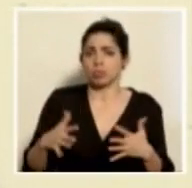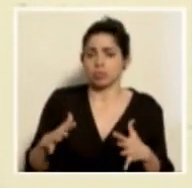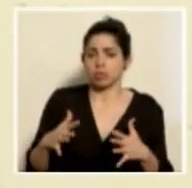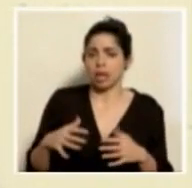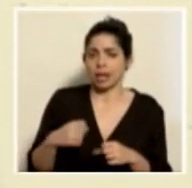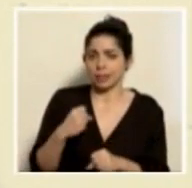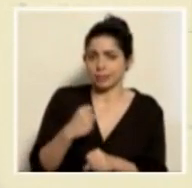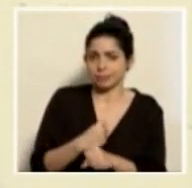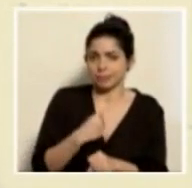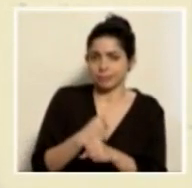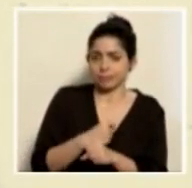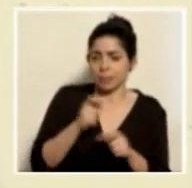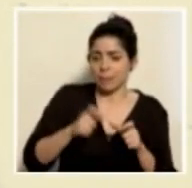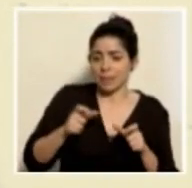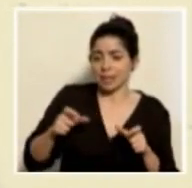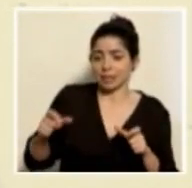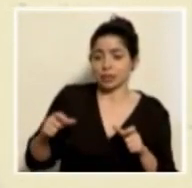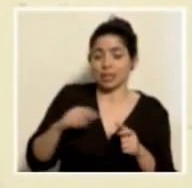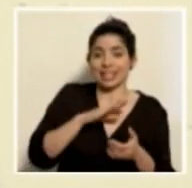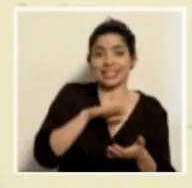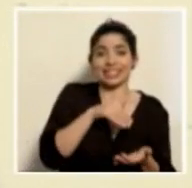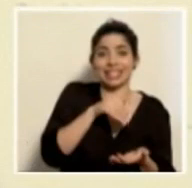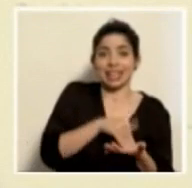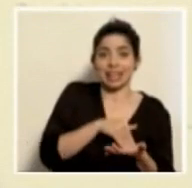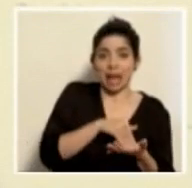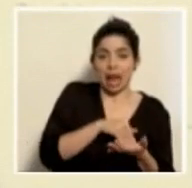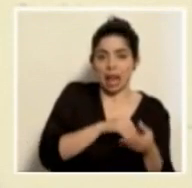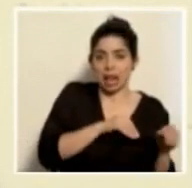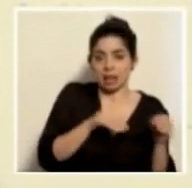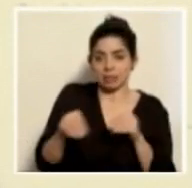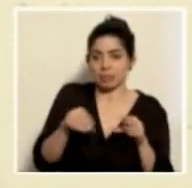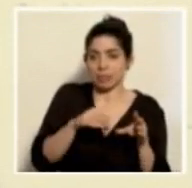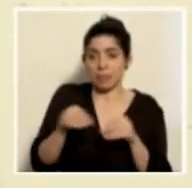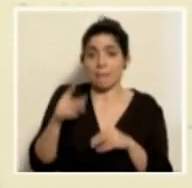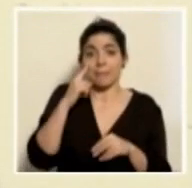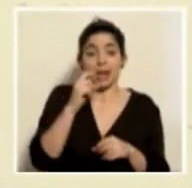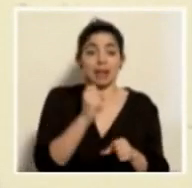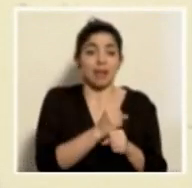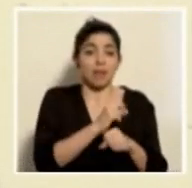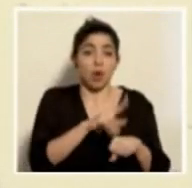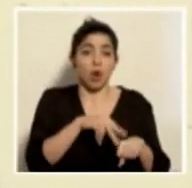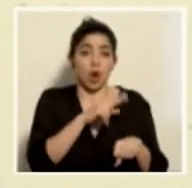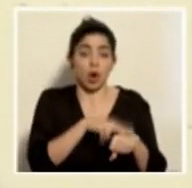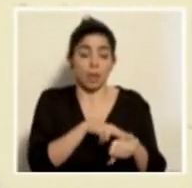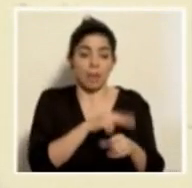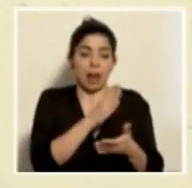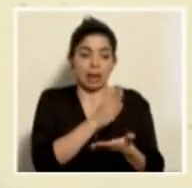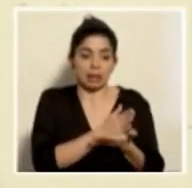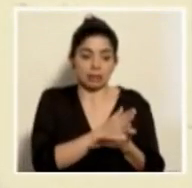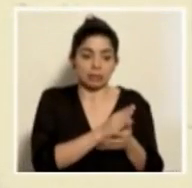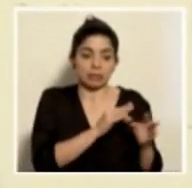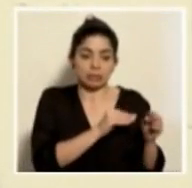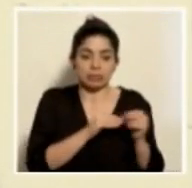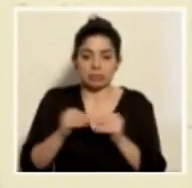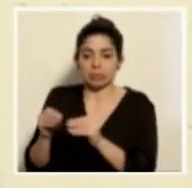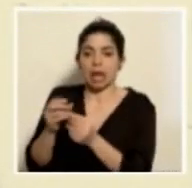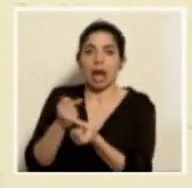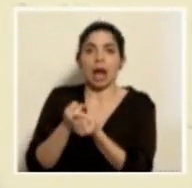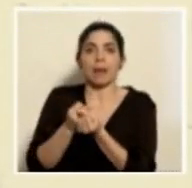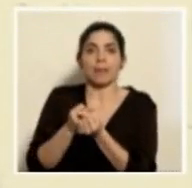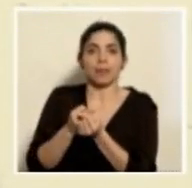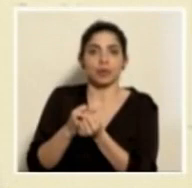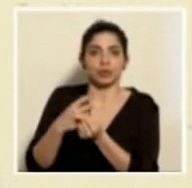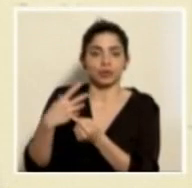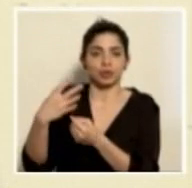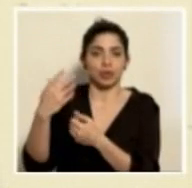movilizando personal del nivel central para que dejen de hacer sus funciones normales, para que vayan a reforzar también los niveles locales, además del apoyo